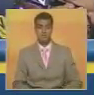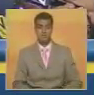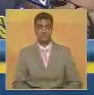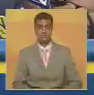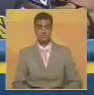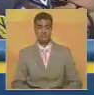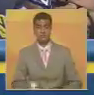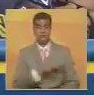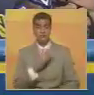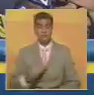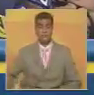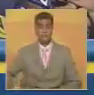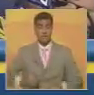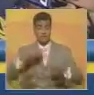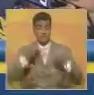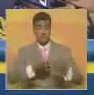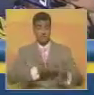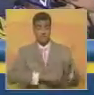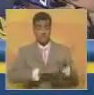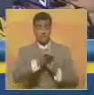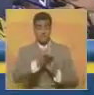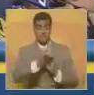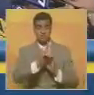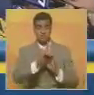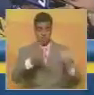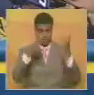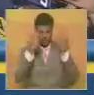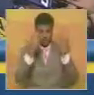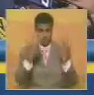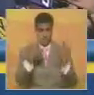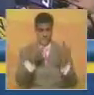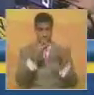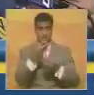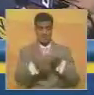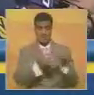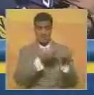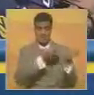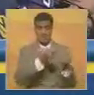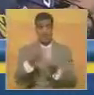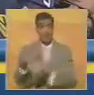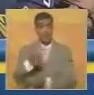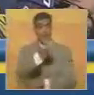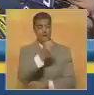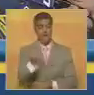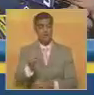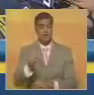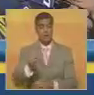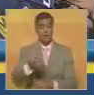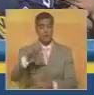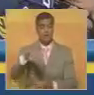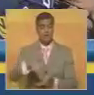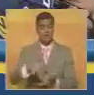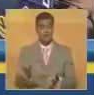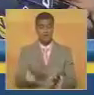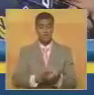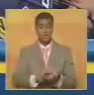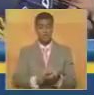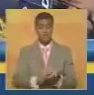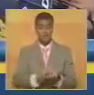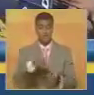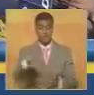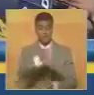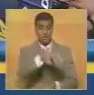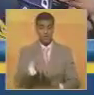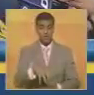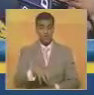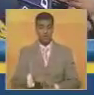El presidente, en vez de estar desarrollando estos inventos, lo que debería es devolverle a las regiones, a Miranda, devolverle a los estados, a los